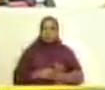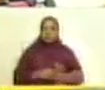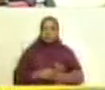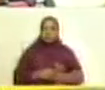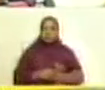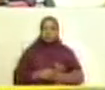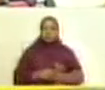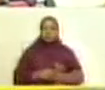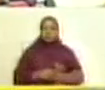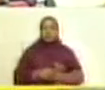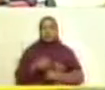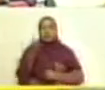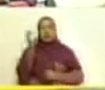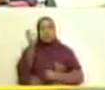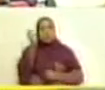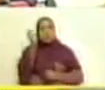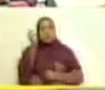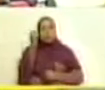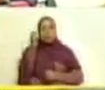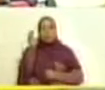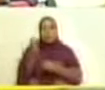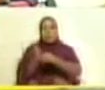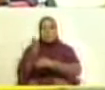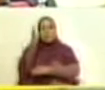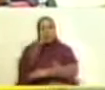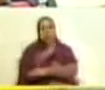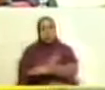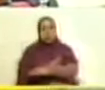Carla Contreras, biólogo,